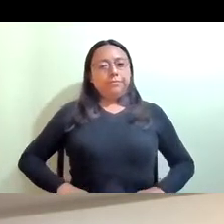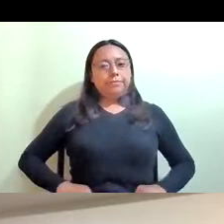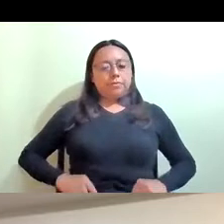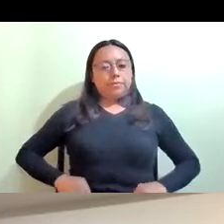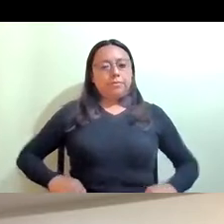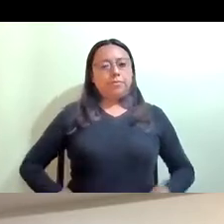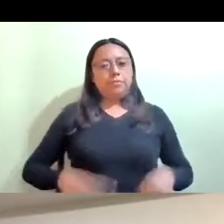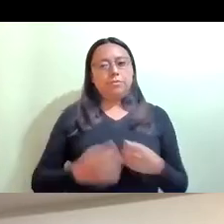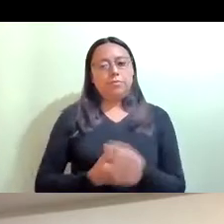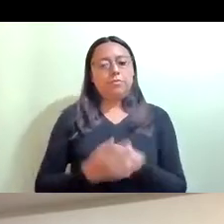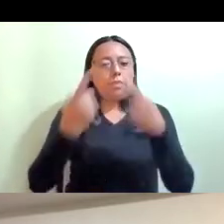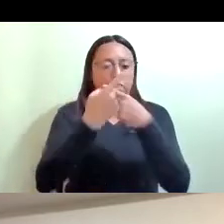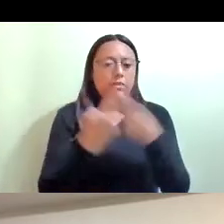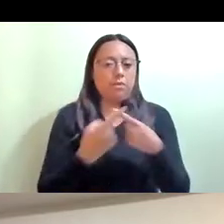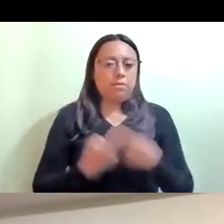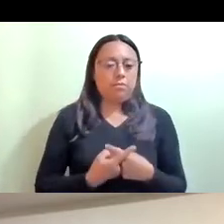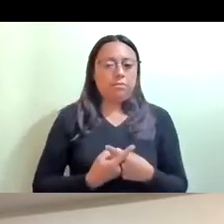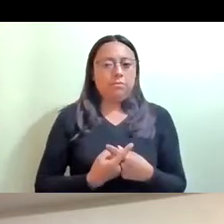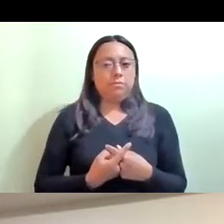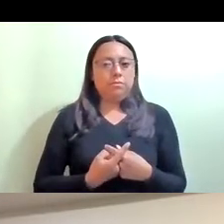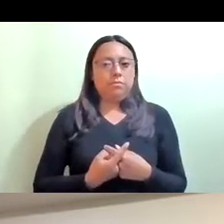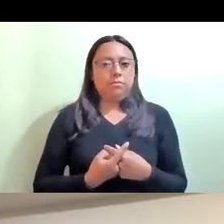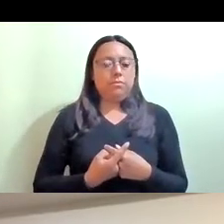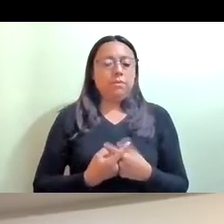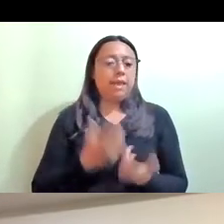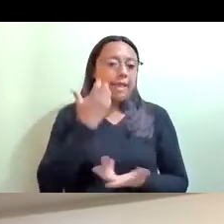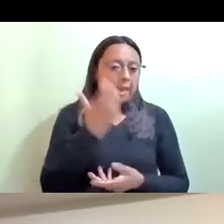violación tras otra, tratando de reparar una anterior.